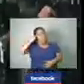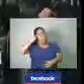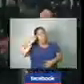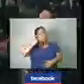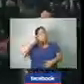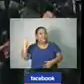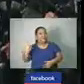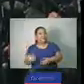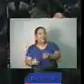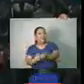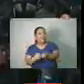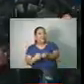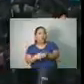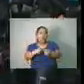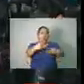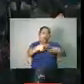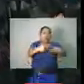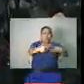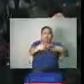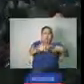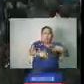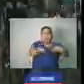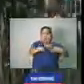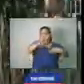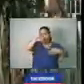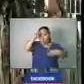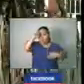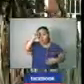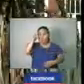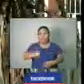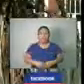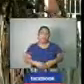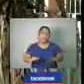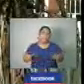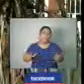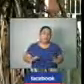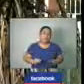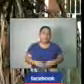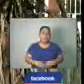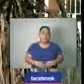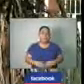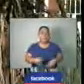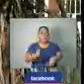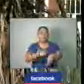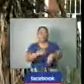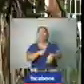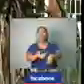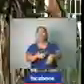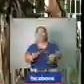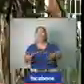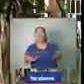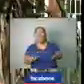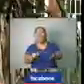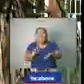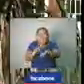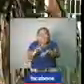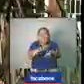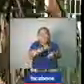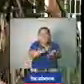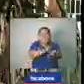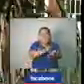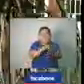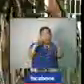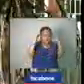fortalecerse con otras medidas dicha operación. Mire, ¿en qué horas operan los extorsionadores? No